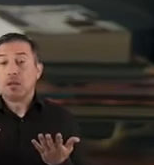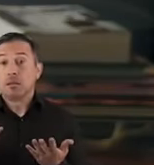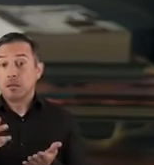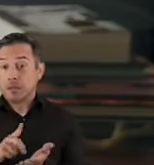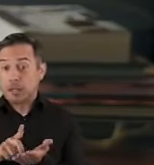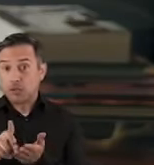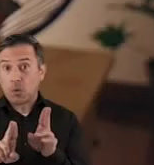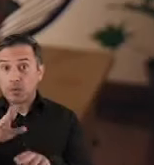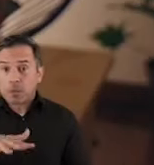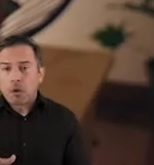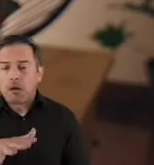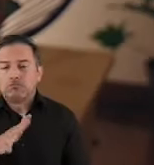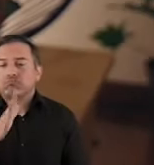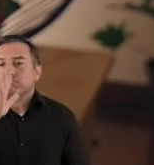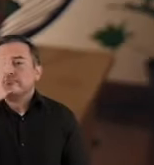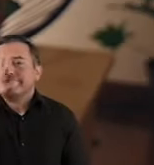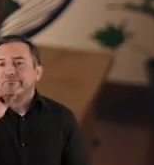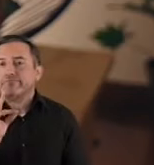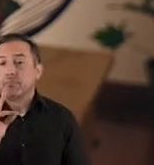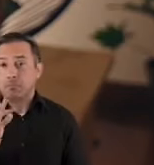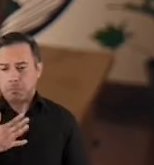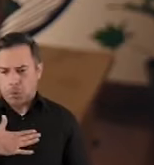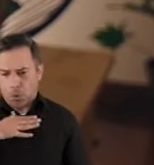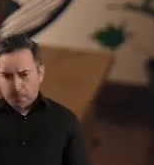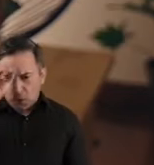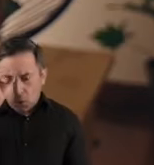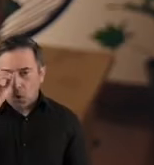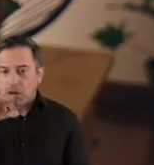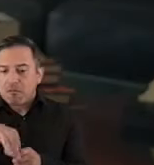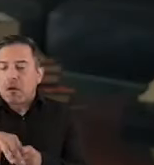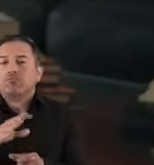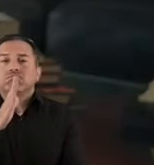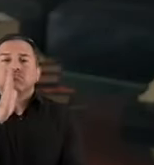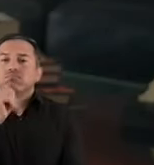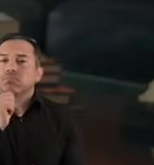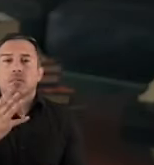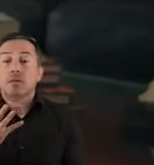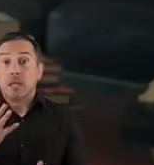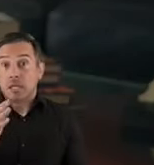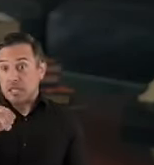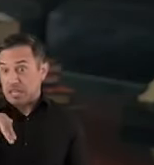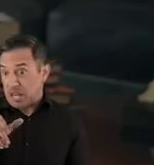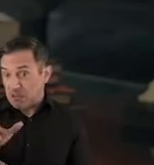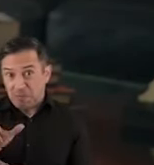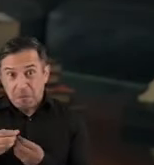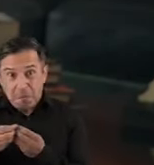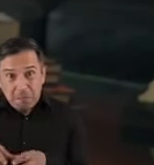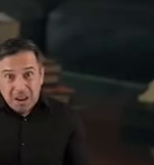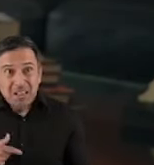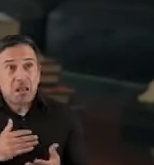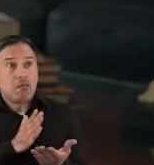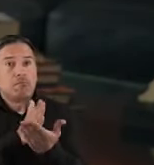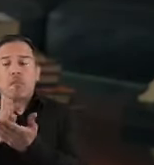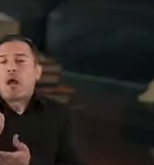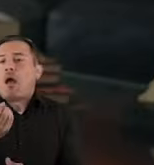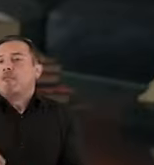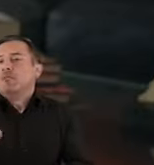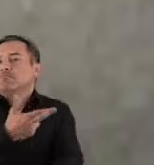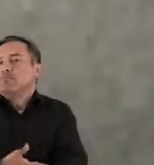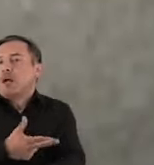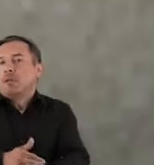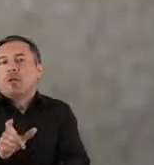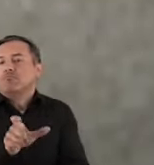derecho a la democracia. No podría hacer valer mi opinión. Sin mi INE no podría hacer nada porque me la piden en todos lados para todos los